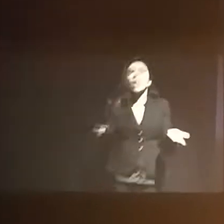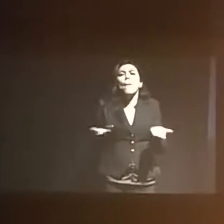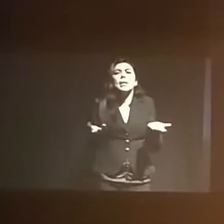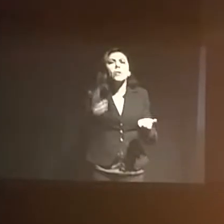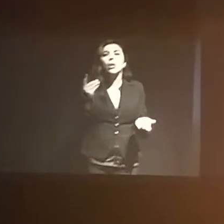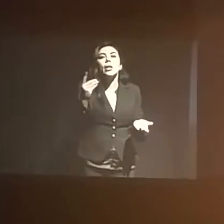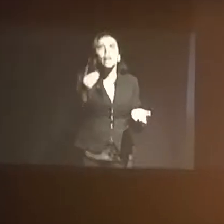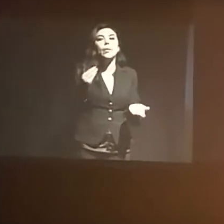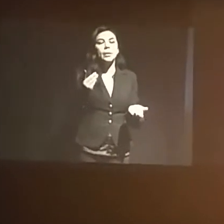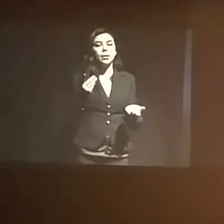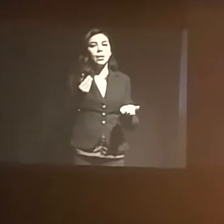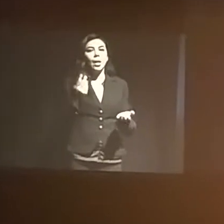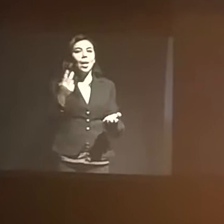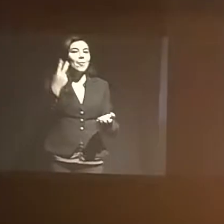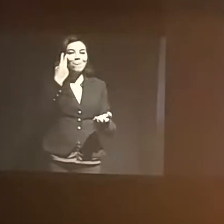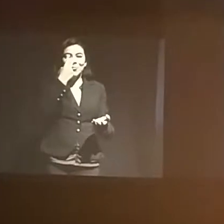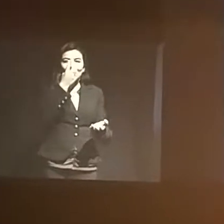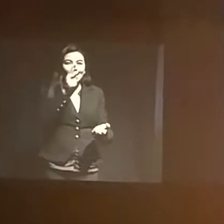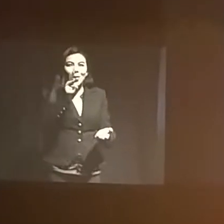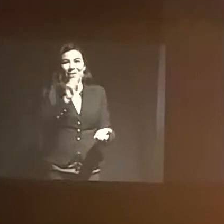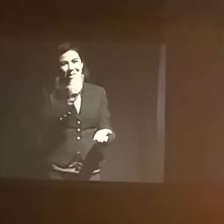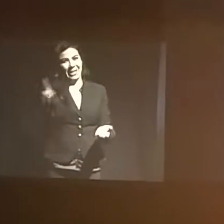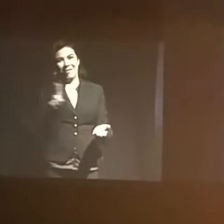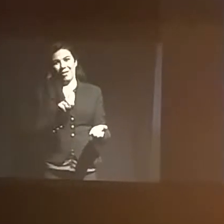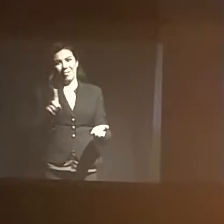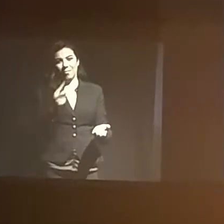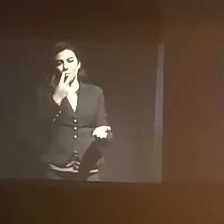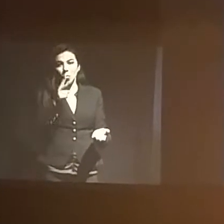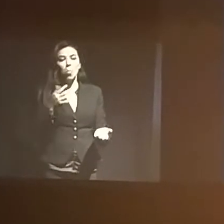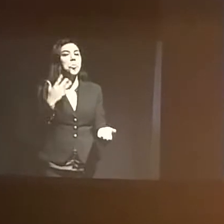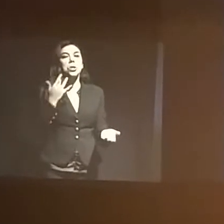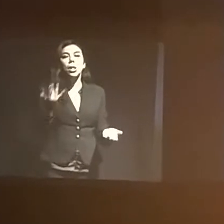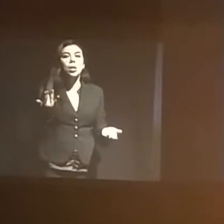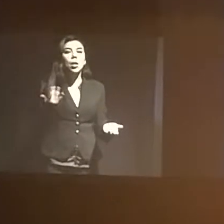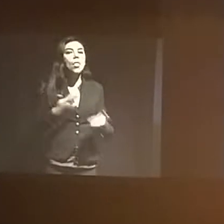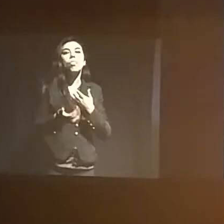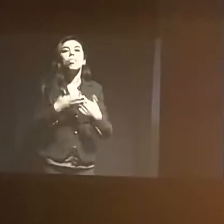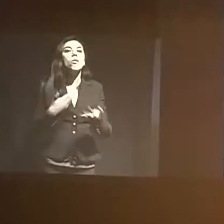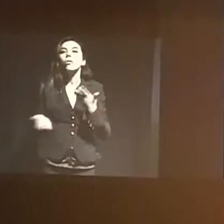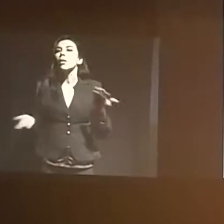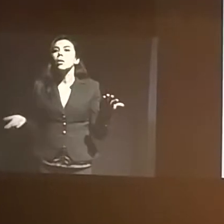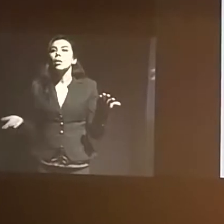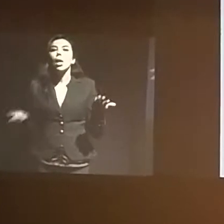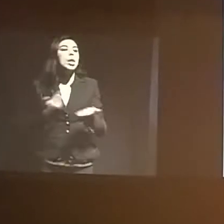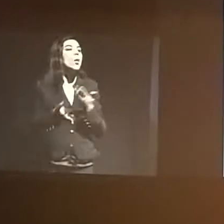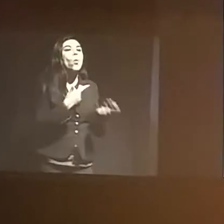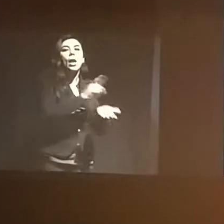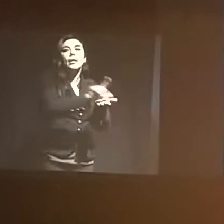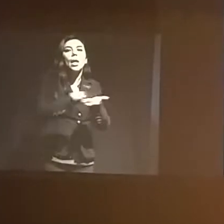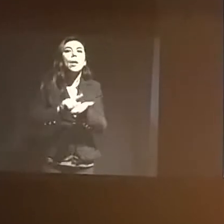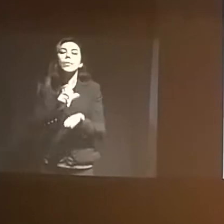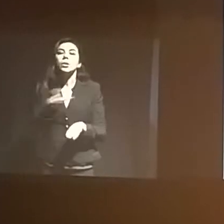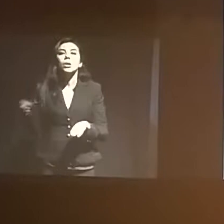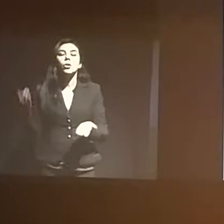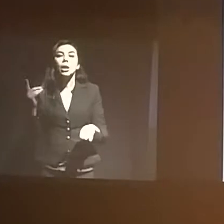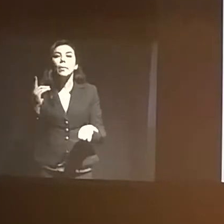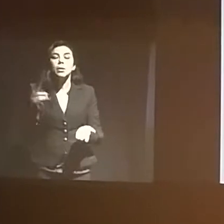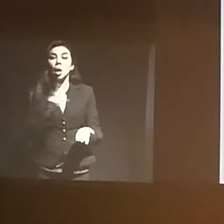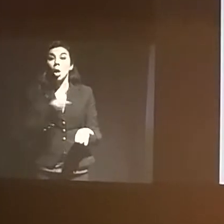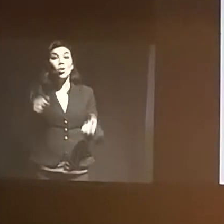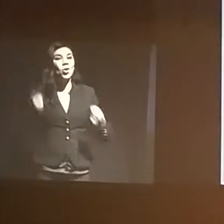discapacidad? Que se ha visto un poco invisibilizada porque... ¿Dónde están? Resulta que no podemos salir a